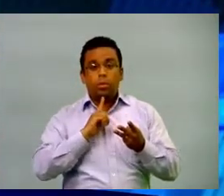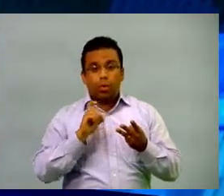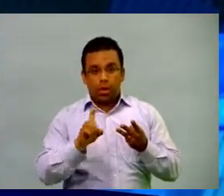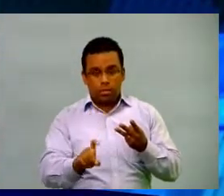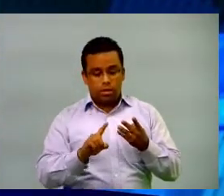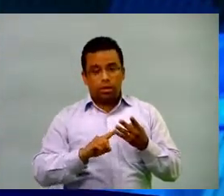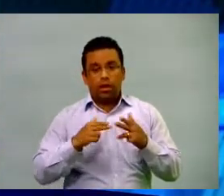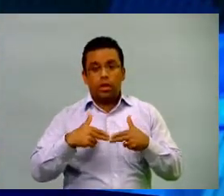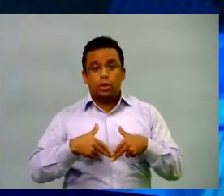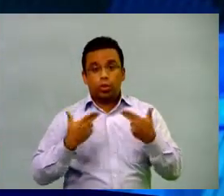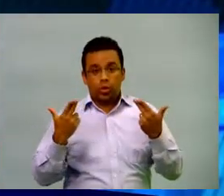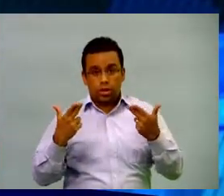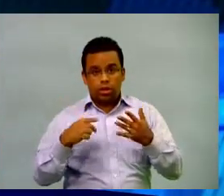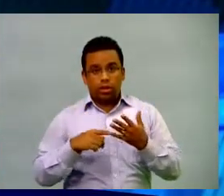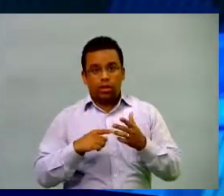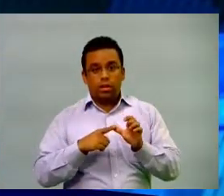Tunja,